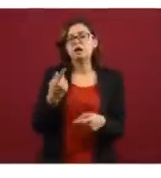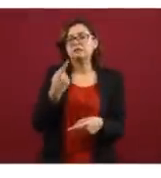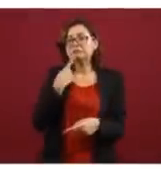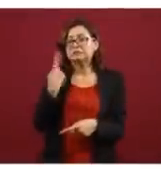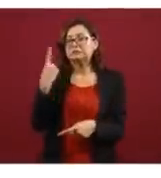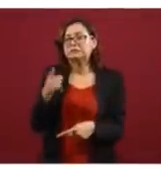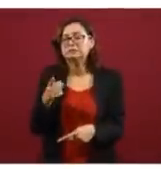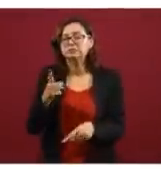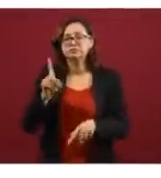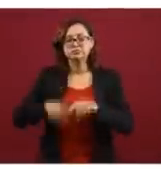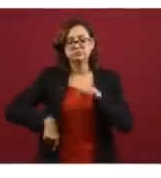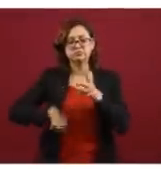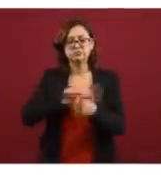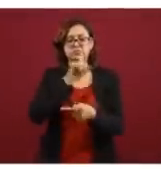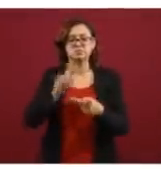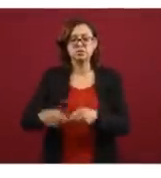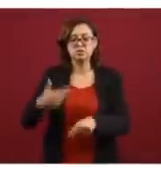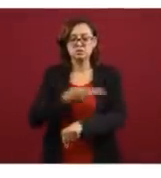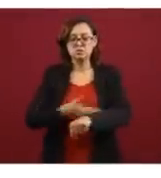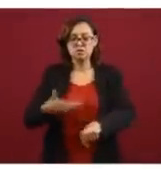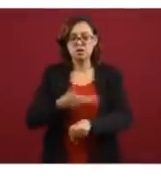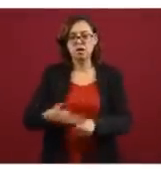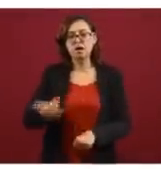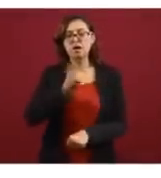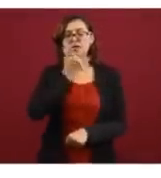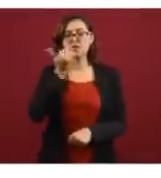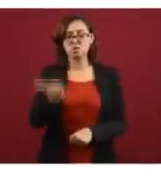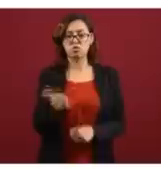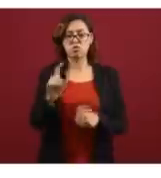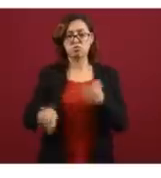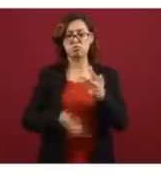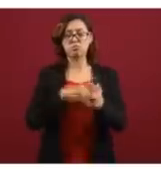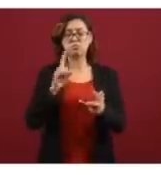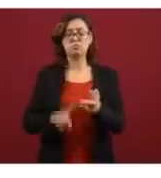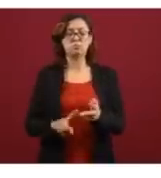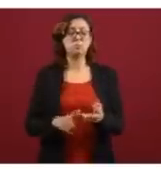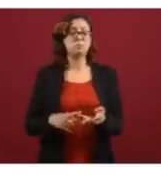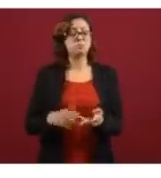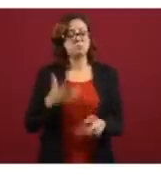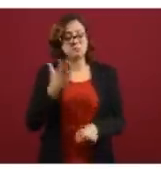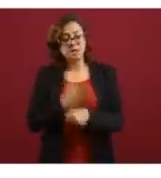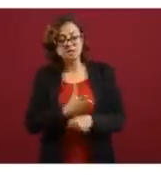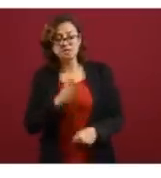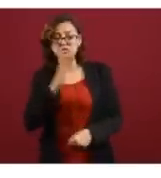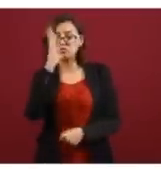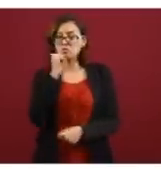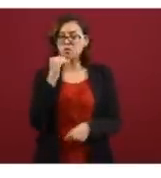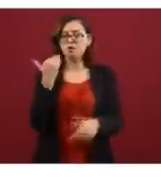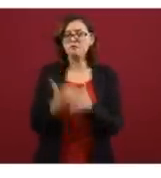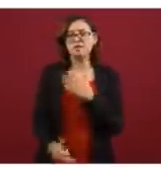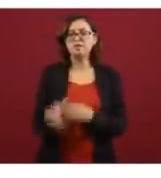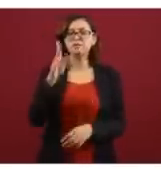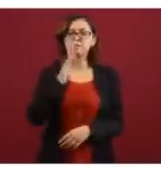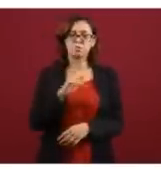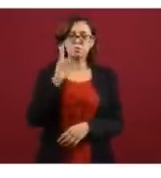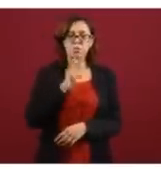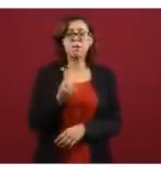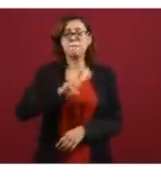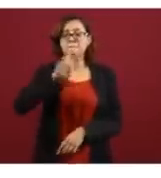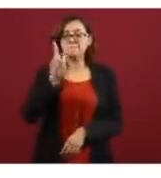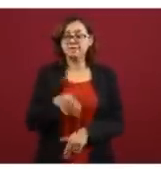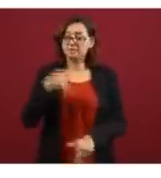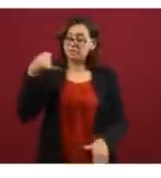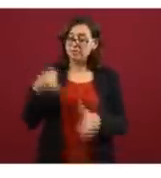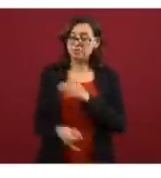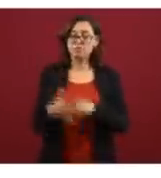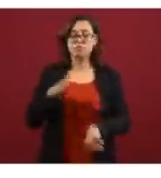la reposición del proceso o la sentencia absolutoria por falta de elementos. Evidentemente, el avance de fondo en este